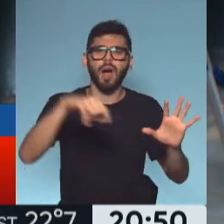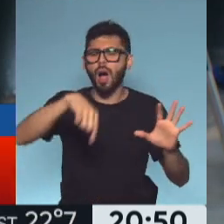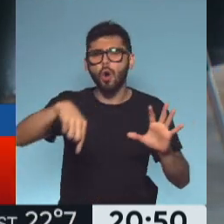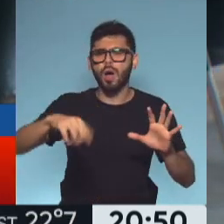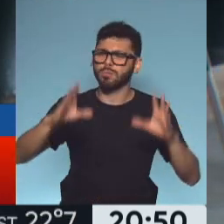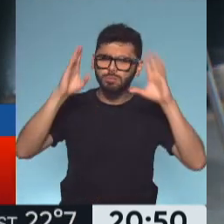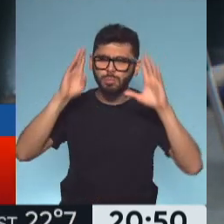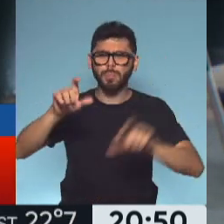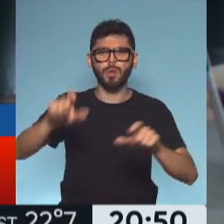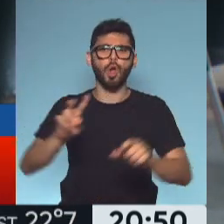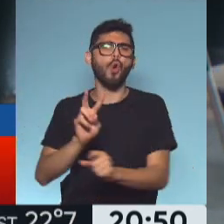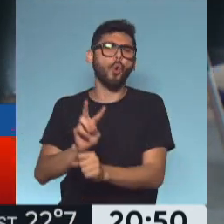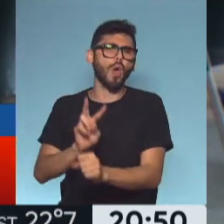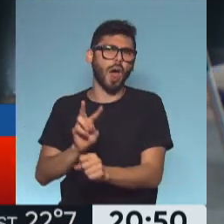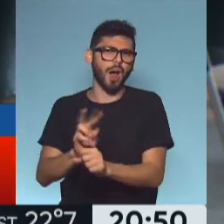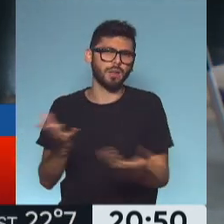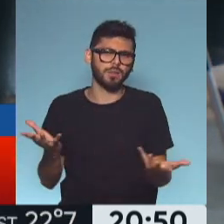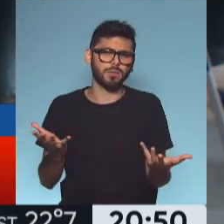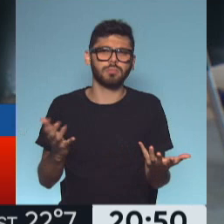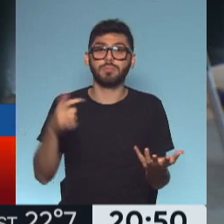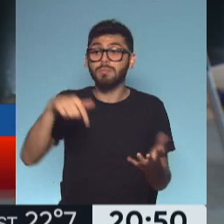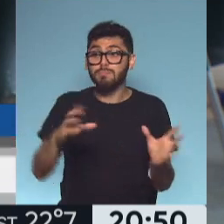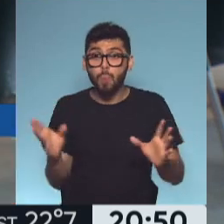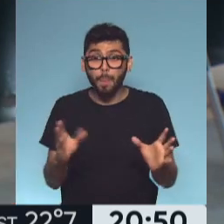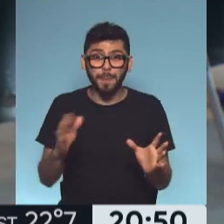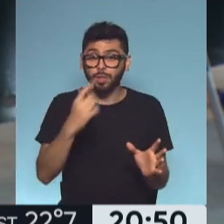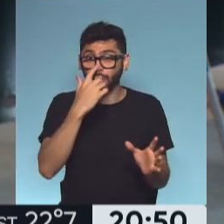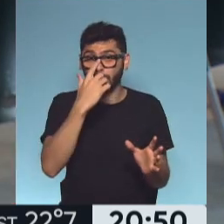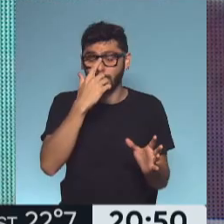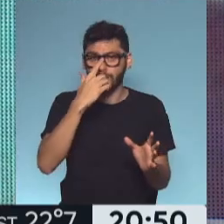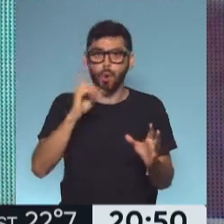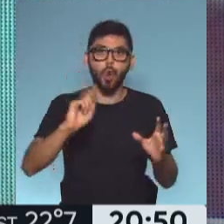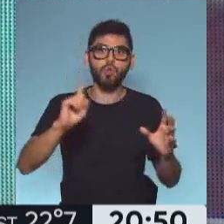de cuidar a los vecinos y vecinas, este es momento de no sumergirnos en la anarquía.